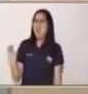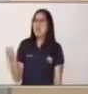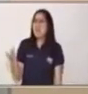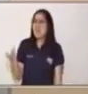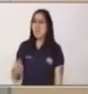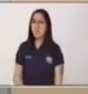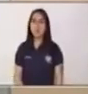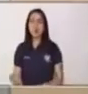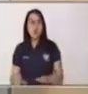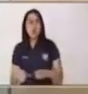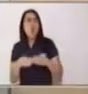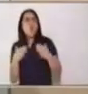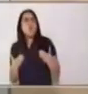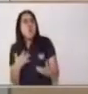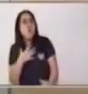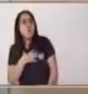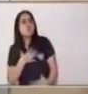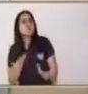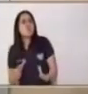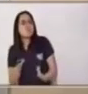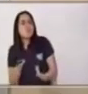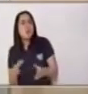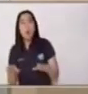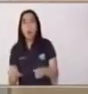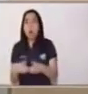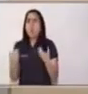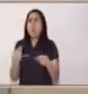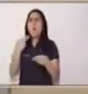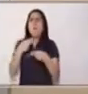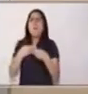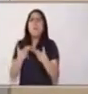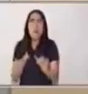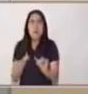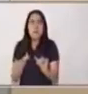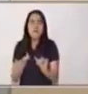llama? Esto nos ayuda en